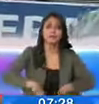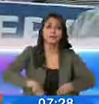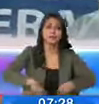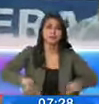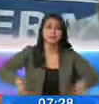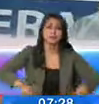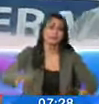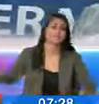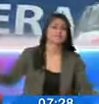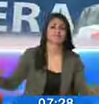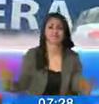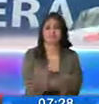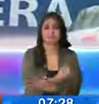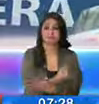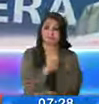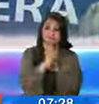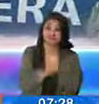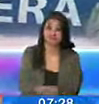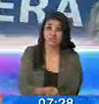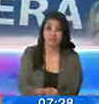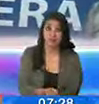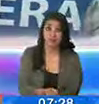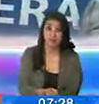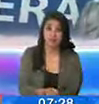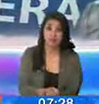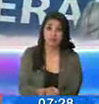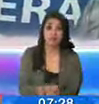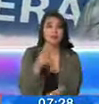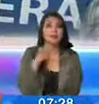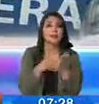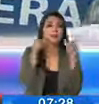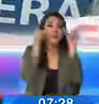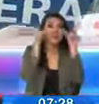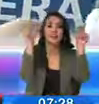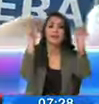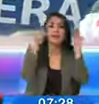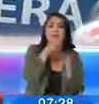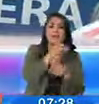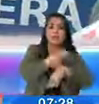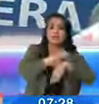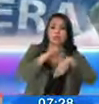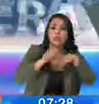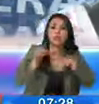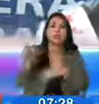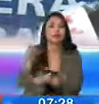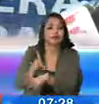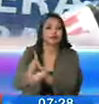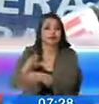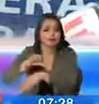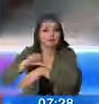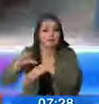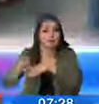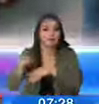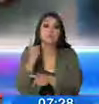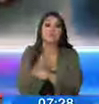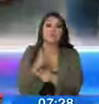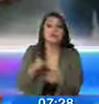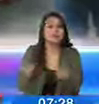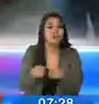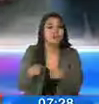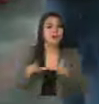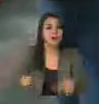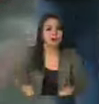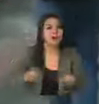la corrupción. Esa cirugía no pueden hacer los enfermeros, tiene que hacerlo el médico principal, que es el señor Moreno. En Quito